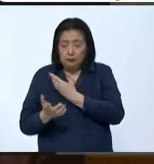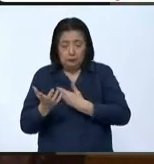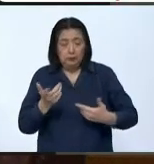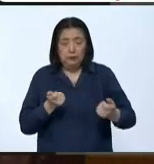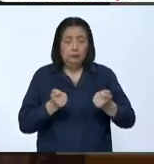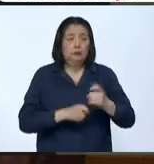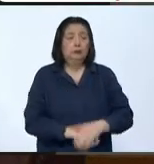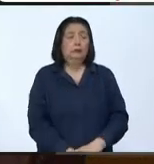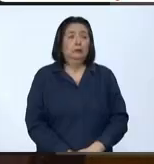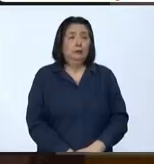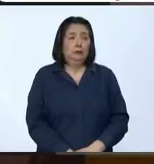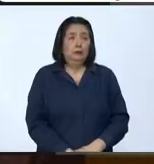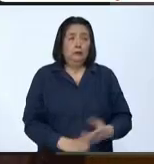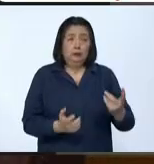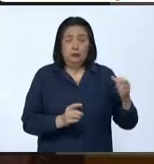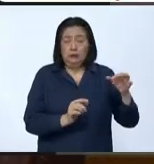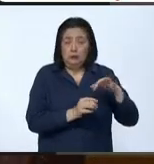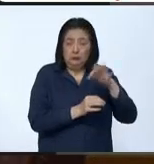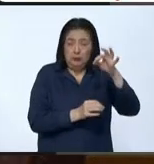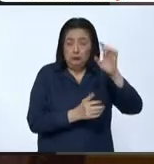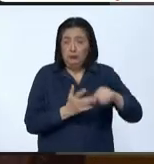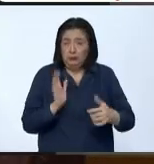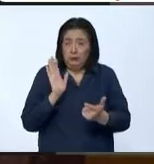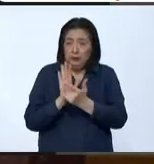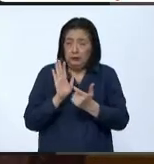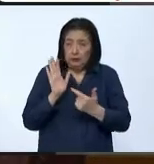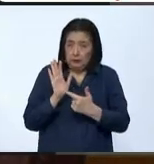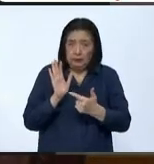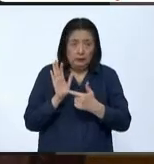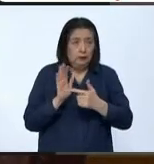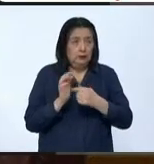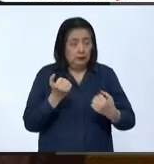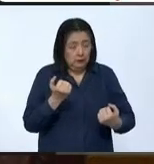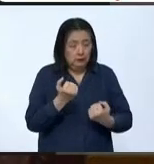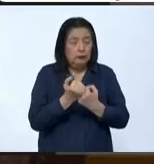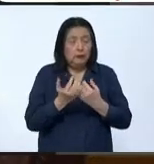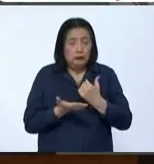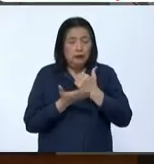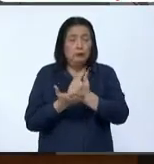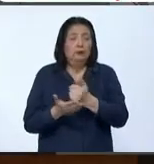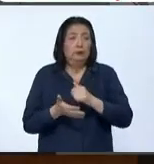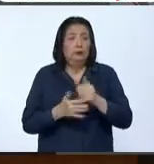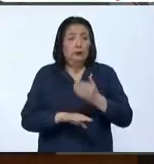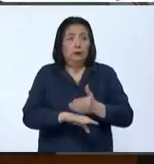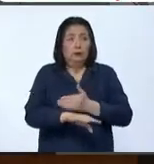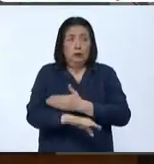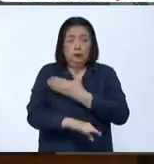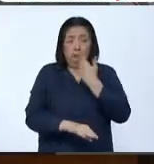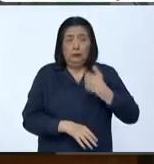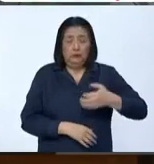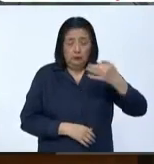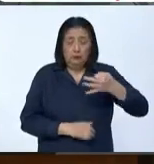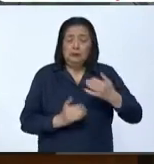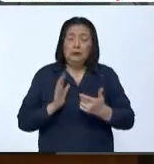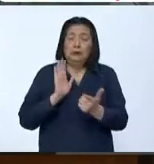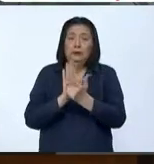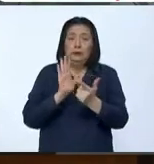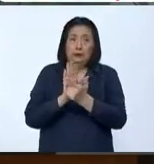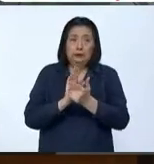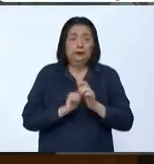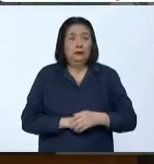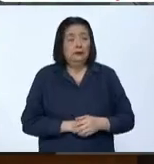ejecutivo el espíritu de esta Norma es contribuir a mejorar la calidad de nuestras leyes